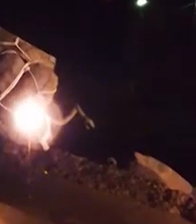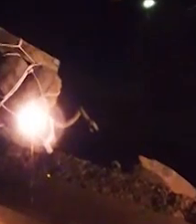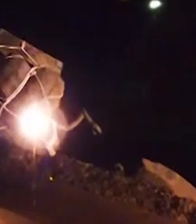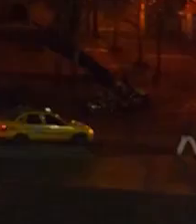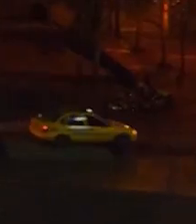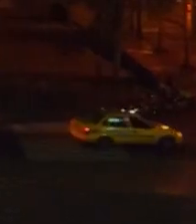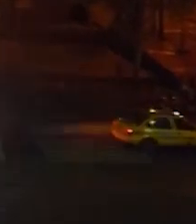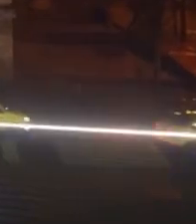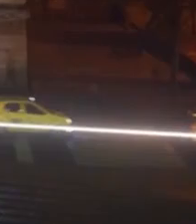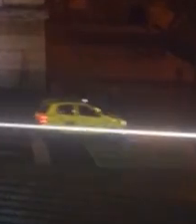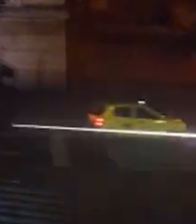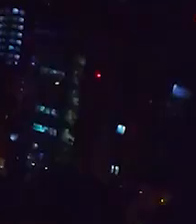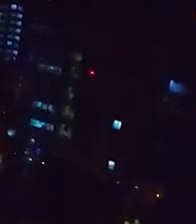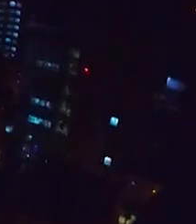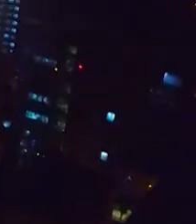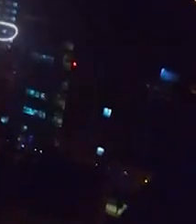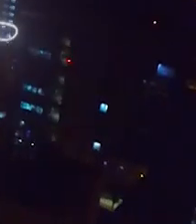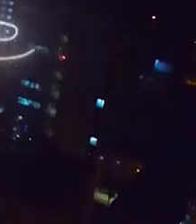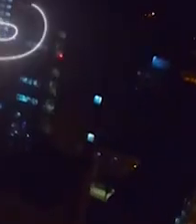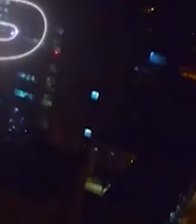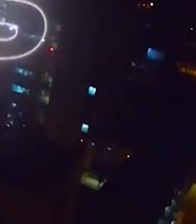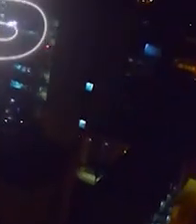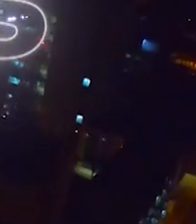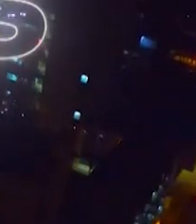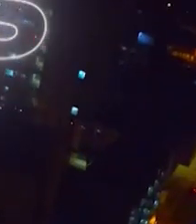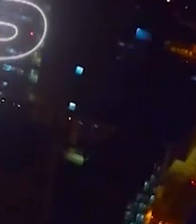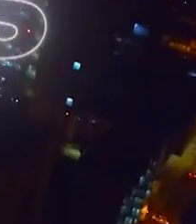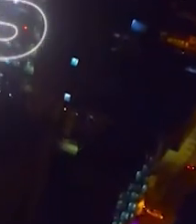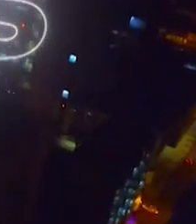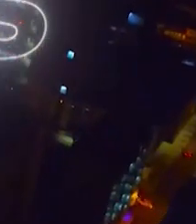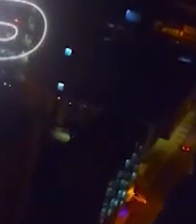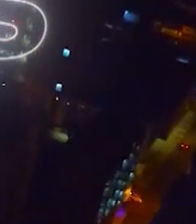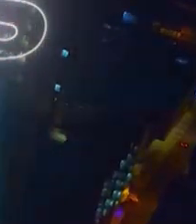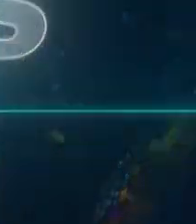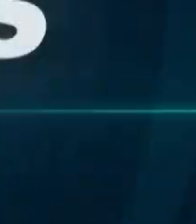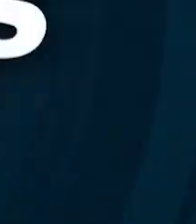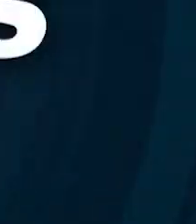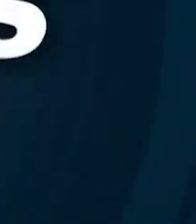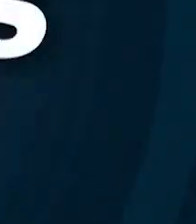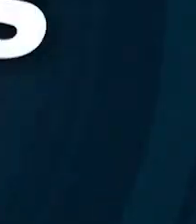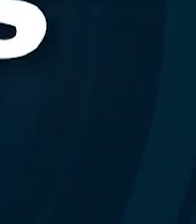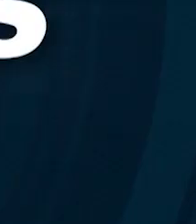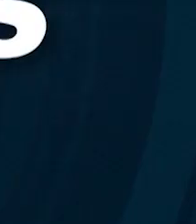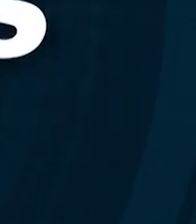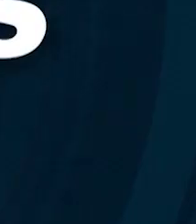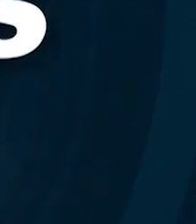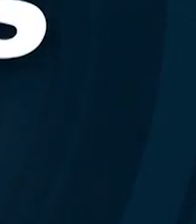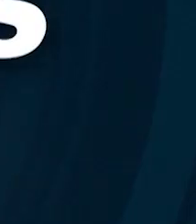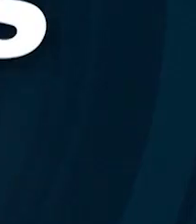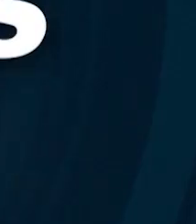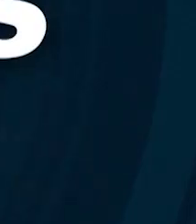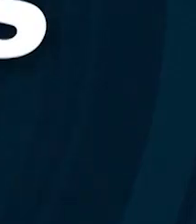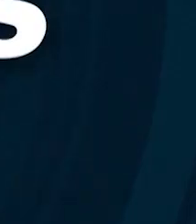Comienza Telecafé Noticias, con la mejor y más completa información del Triángulo del Café.